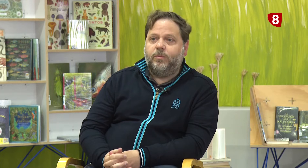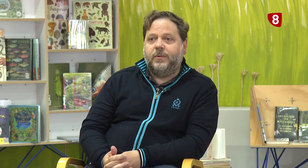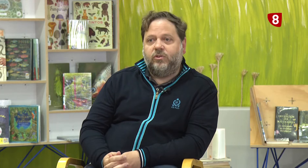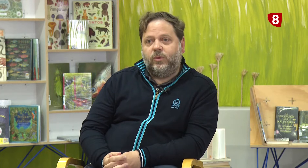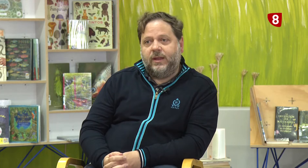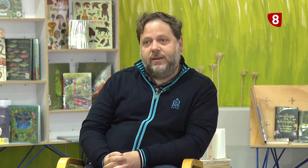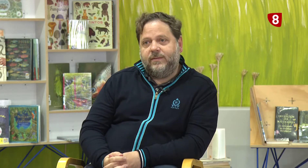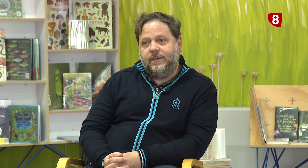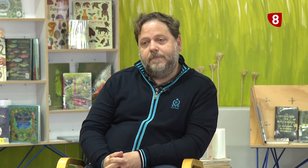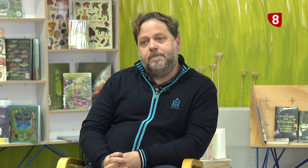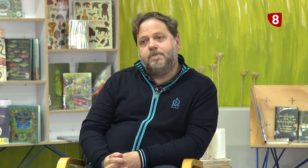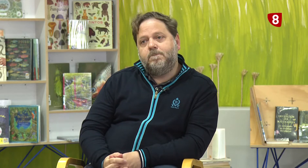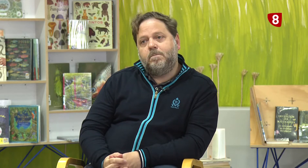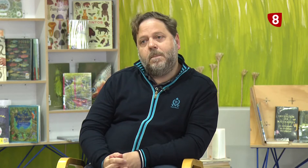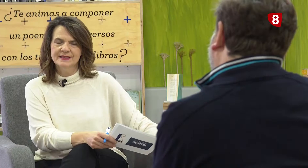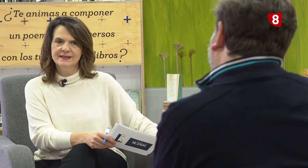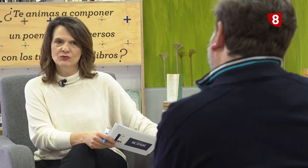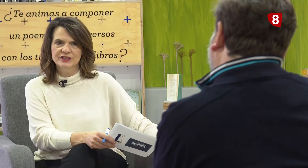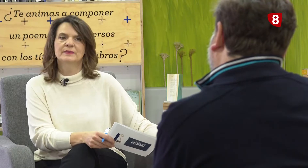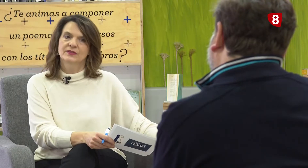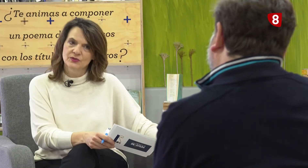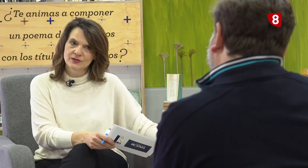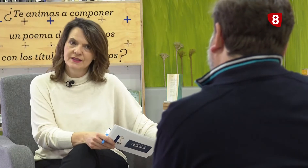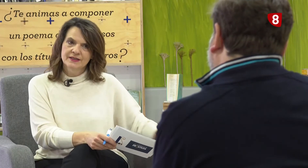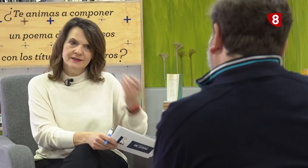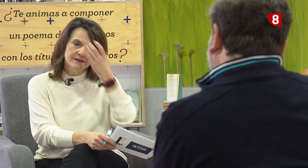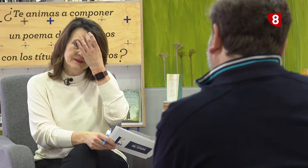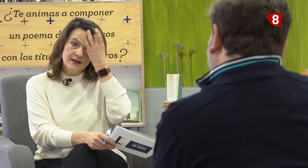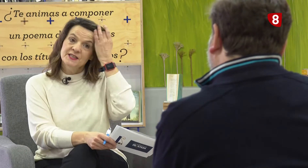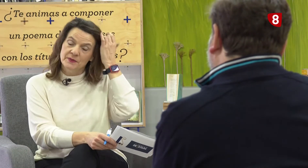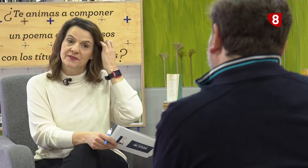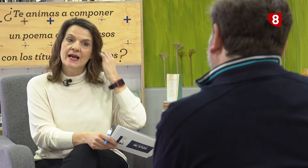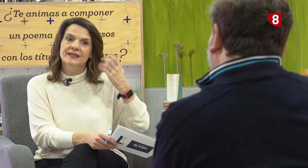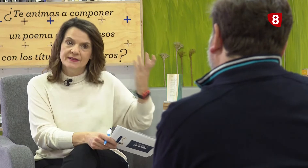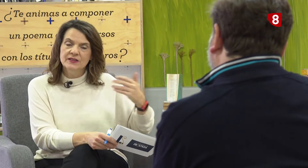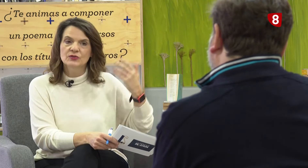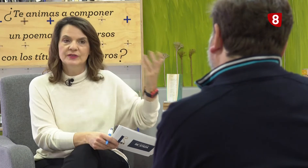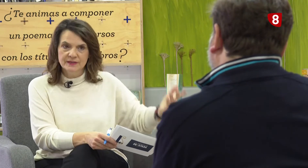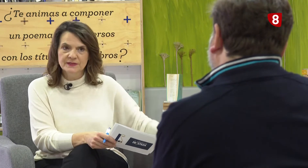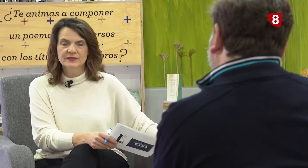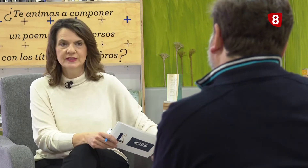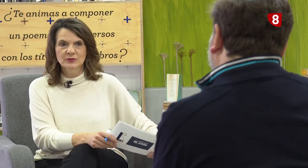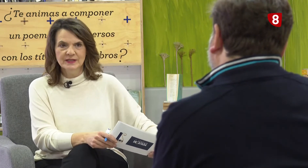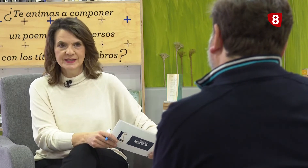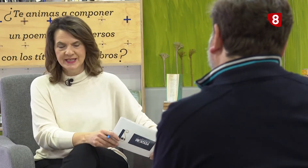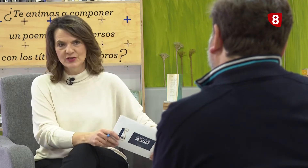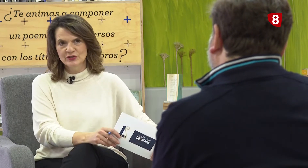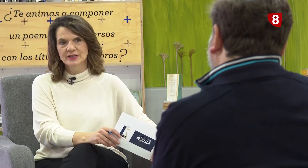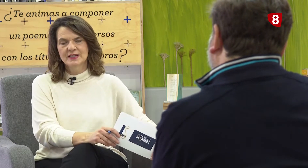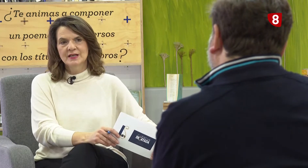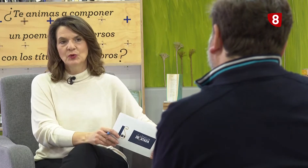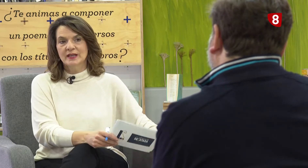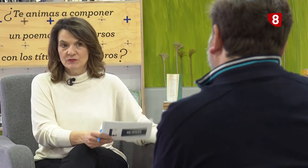o los propios estudios. Muchas personas a las que tenéis que dar un servicio especial, añadido, de interpretación de lengua de